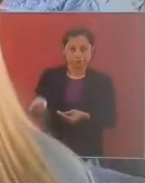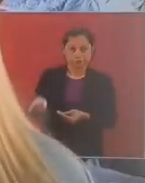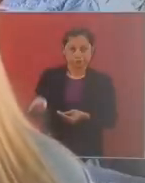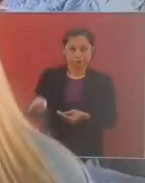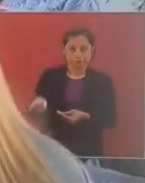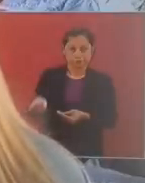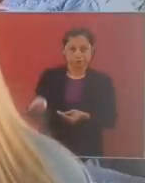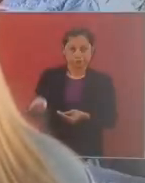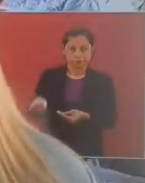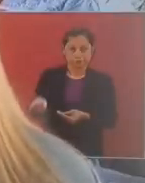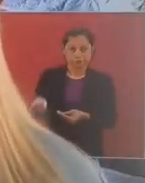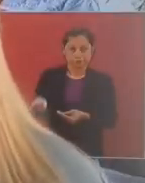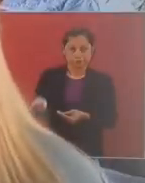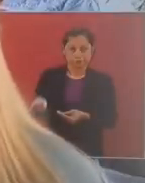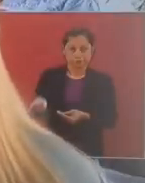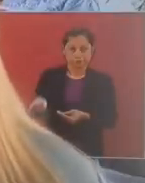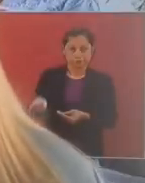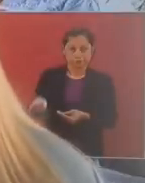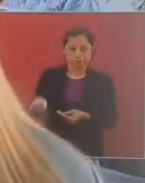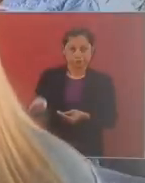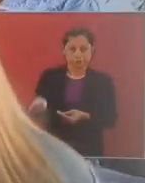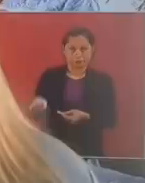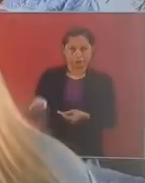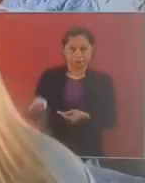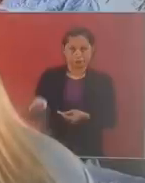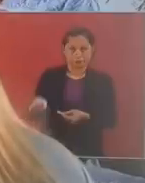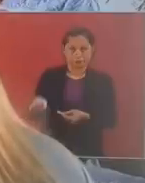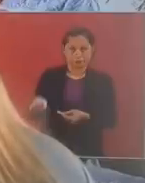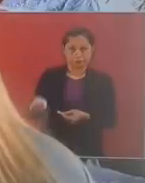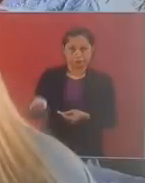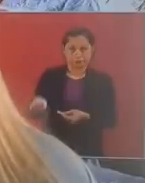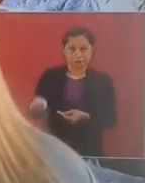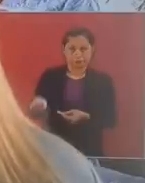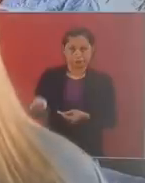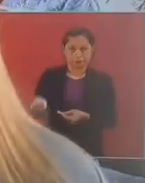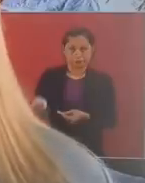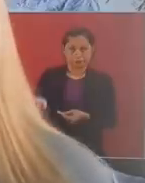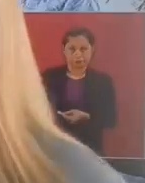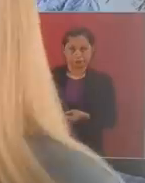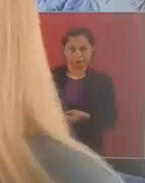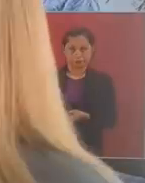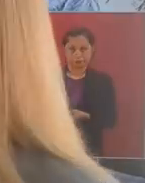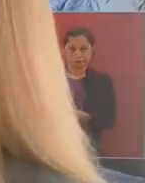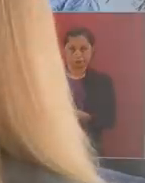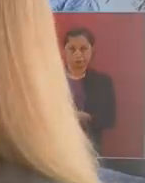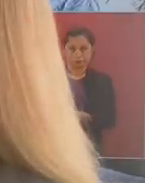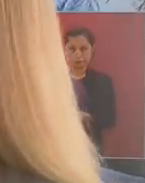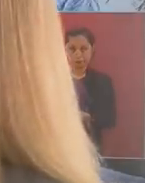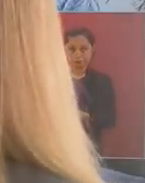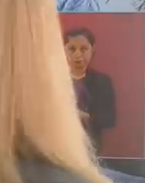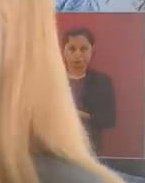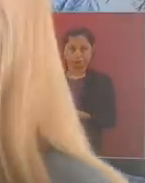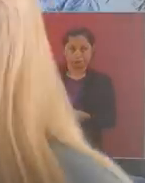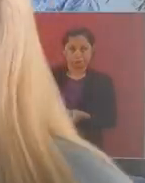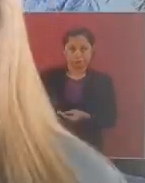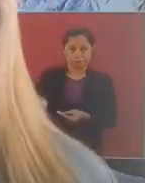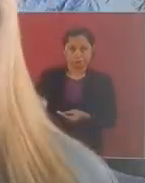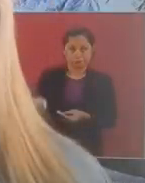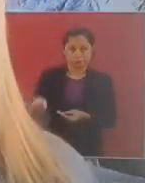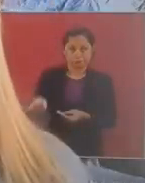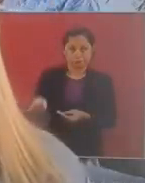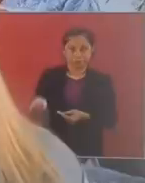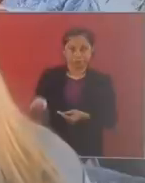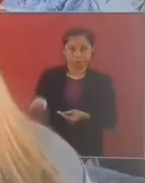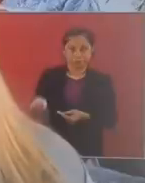de nivel de vida. Pero en zonas indígenas, la ayuda que se les está dando a los